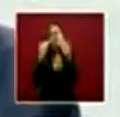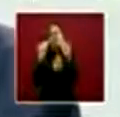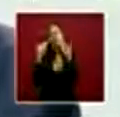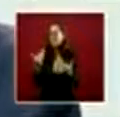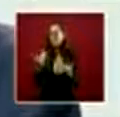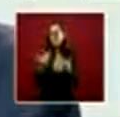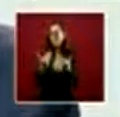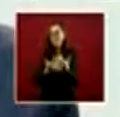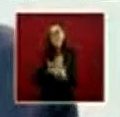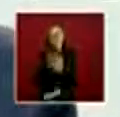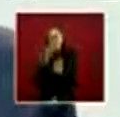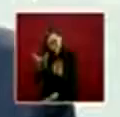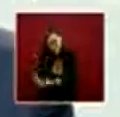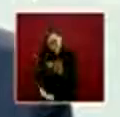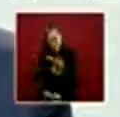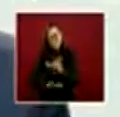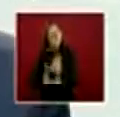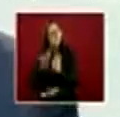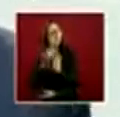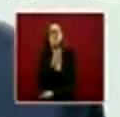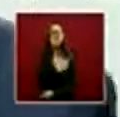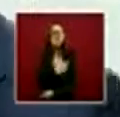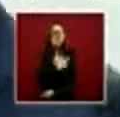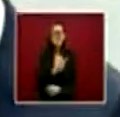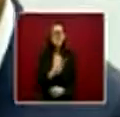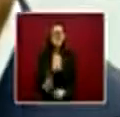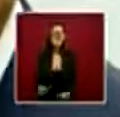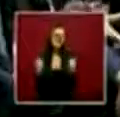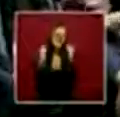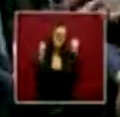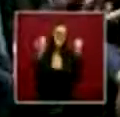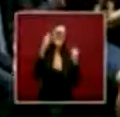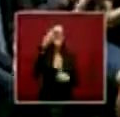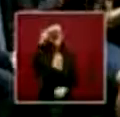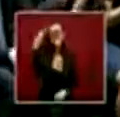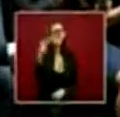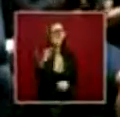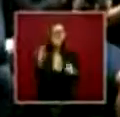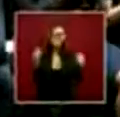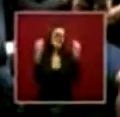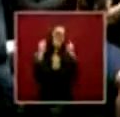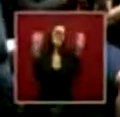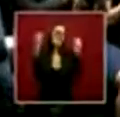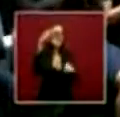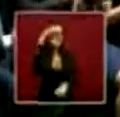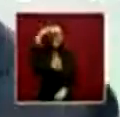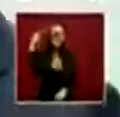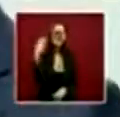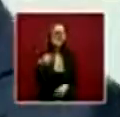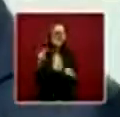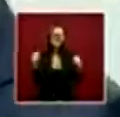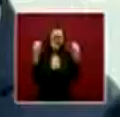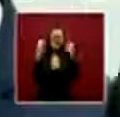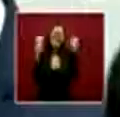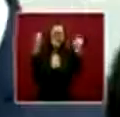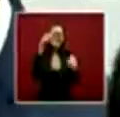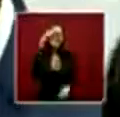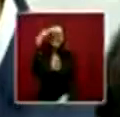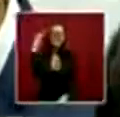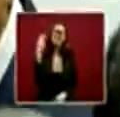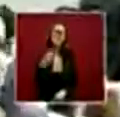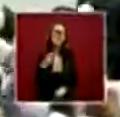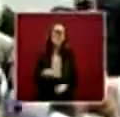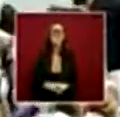mexicano. La combinación de las dos nos dice que la economía no va a ir para arriba, va a ir, en el mejor de los casos, a mantenerse donde está y podría irse